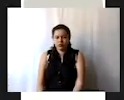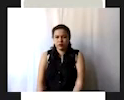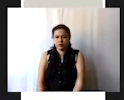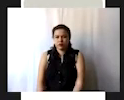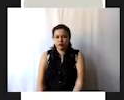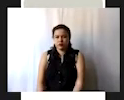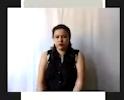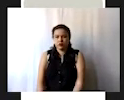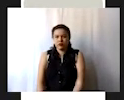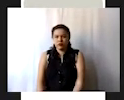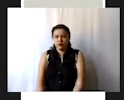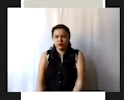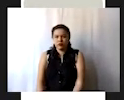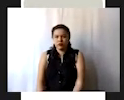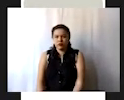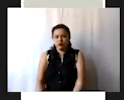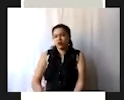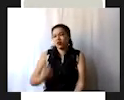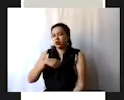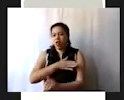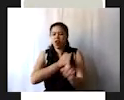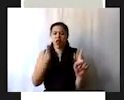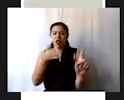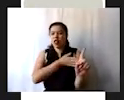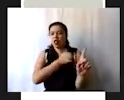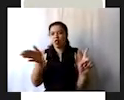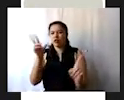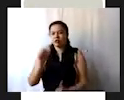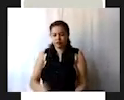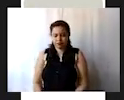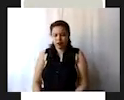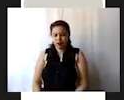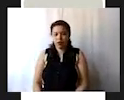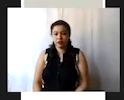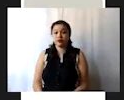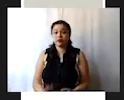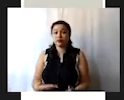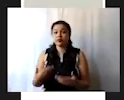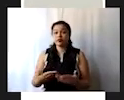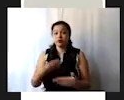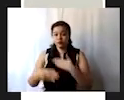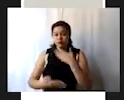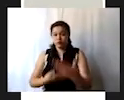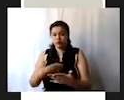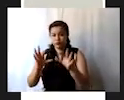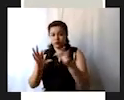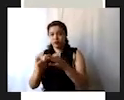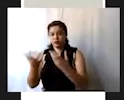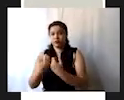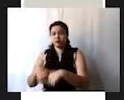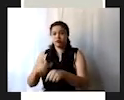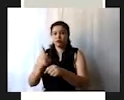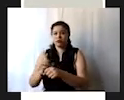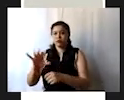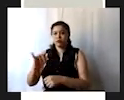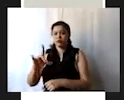que no los perdamos de vista. Y bueno, en este proceso de alineación hay un rol de la sociedad civil muy